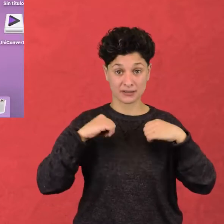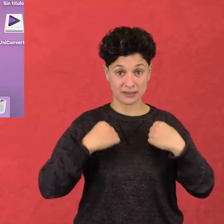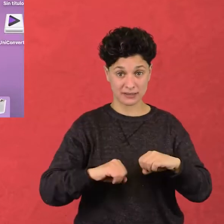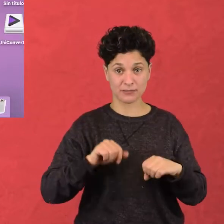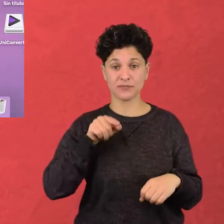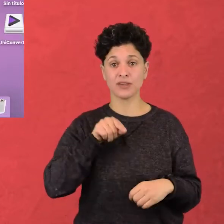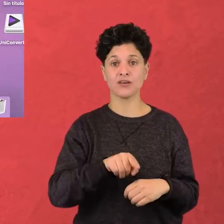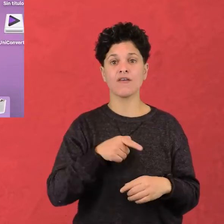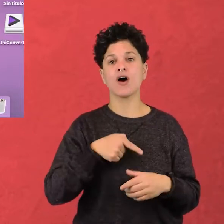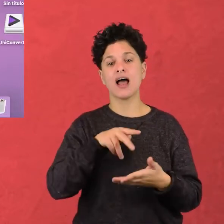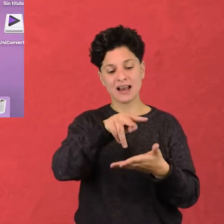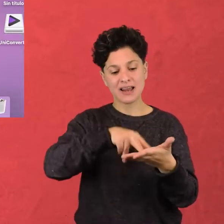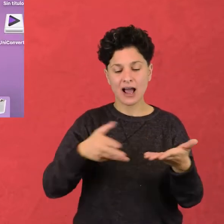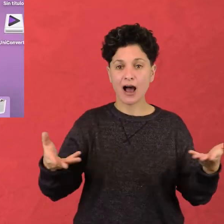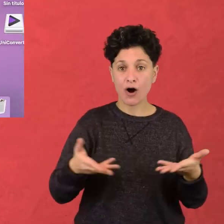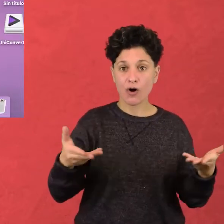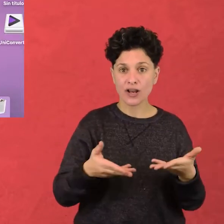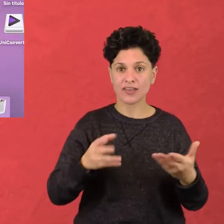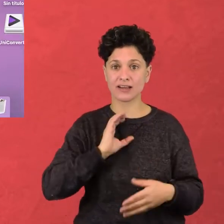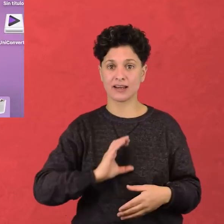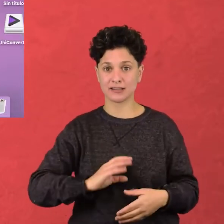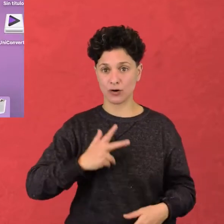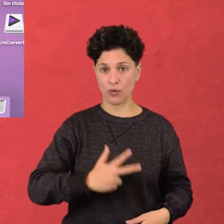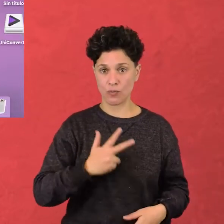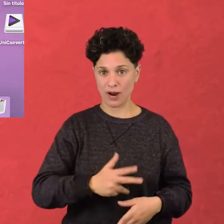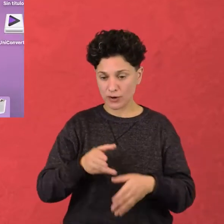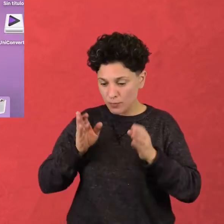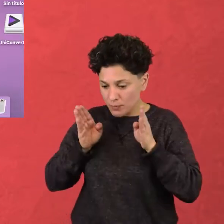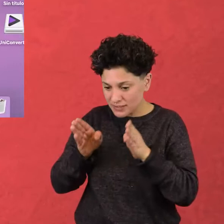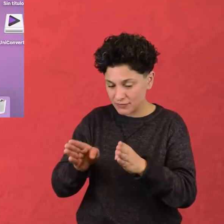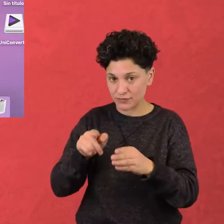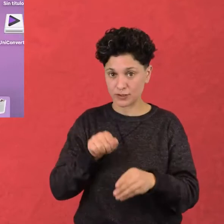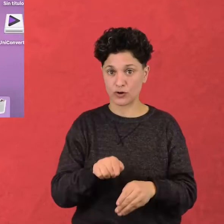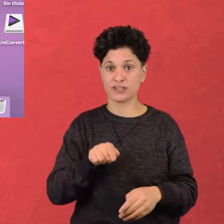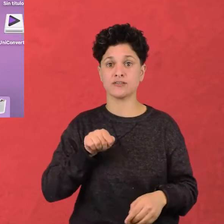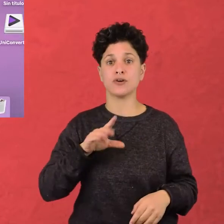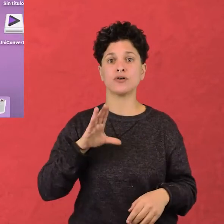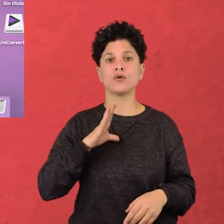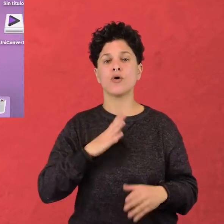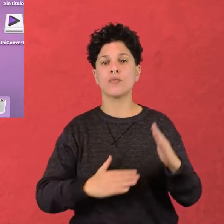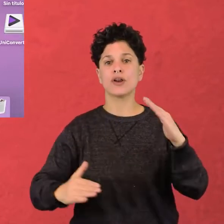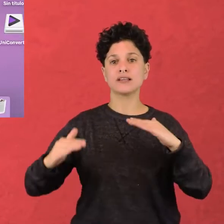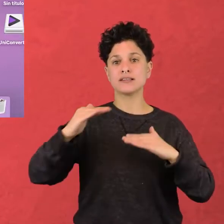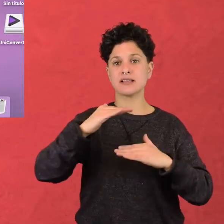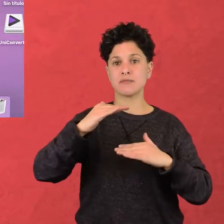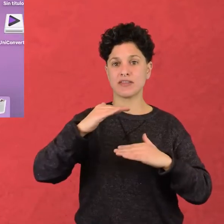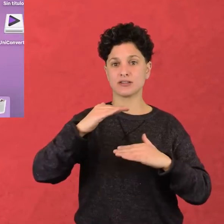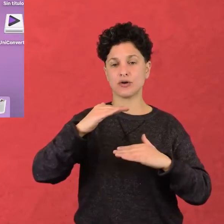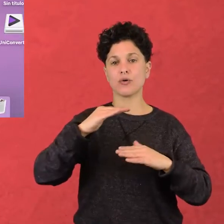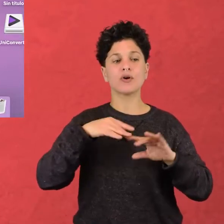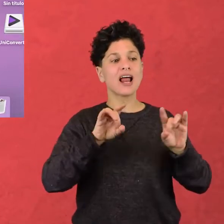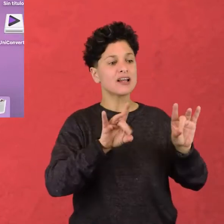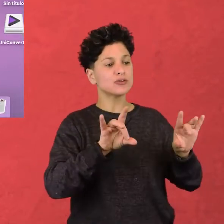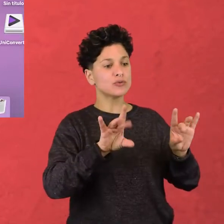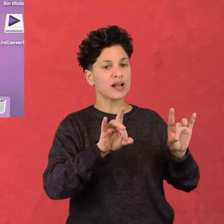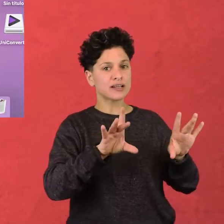específicamente humano. El carácter auténticamente humano está por encima de todo cuanto le otorga la naturaleza.